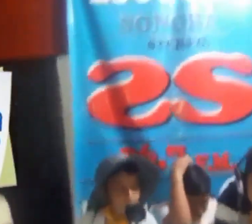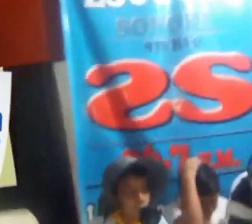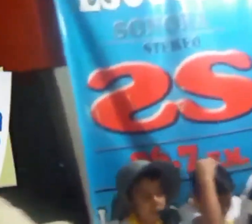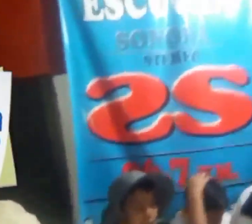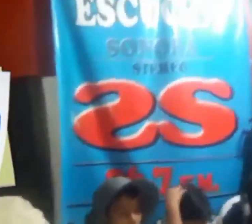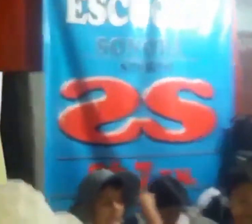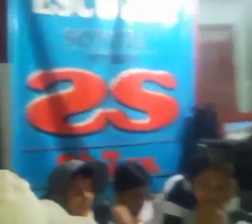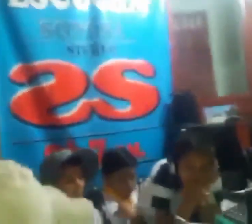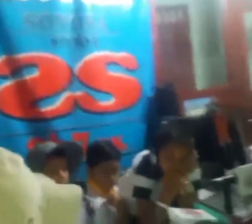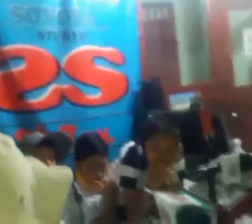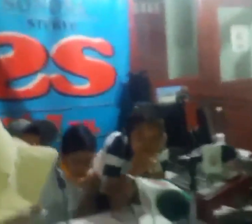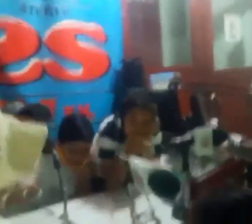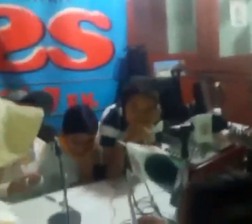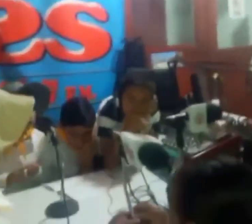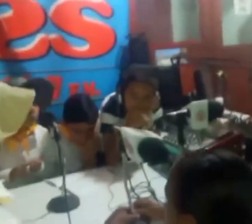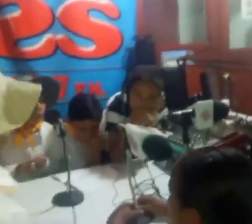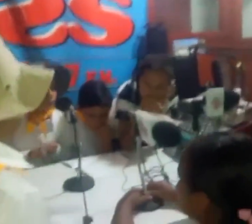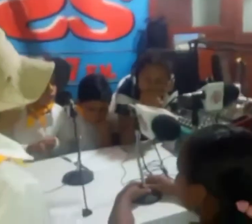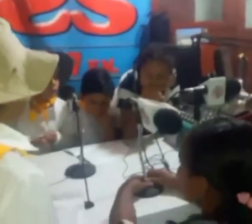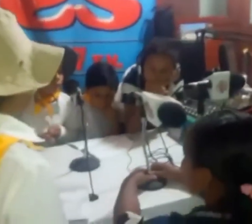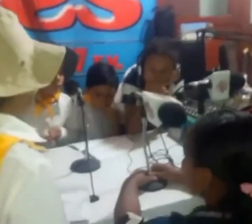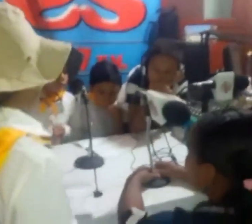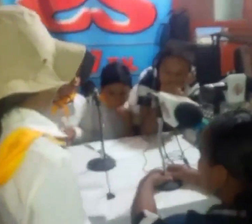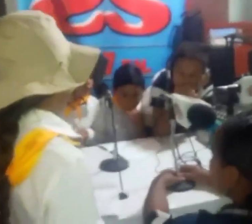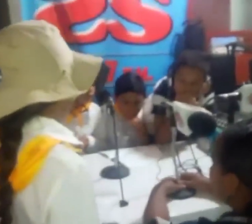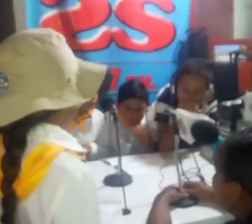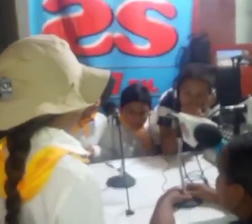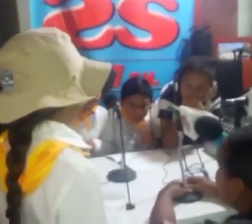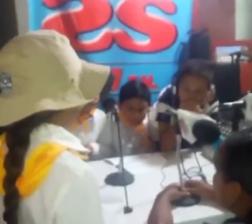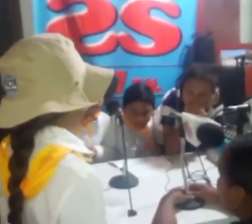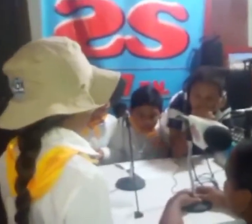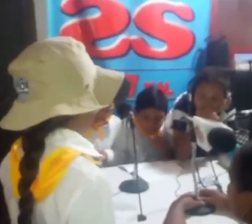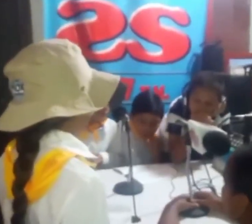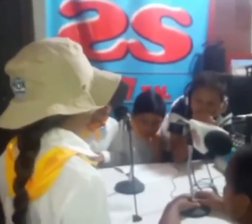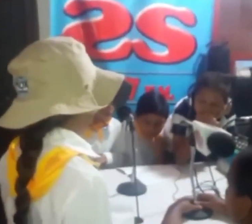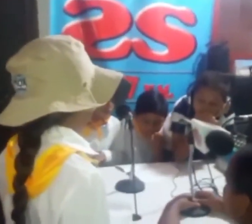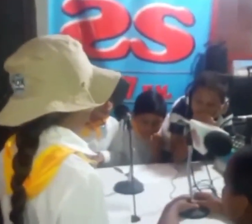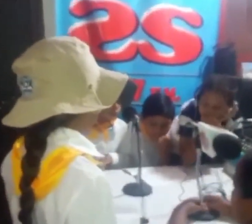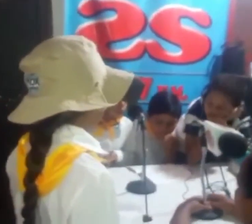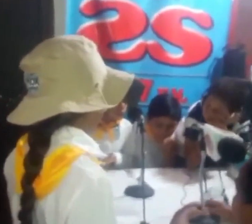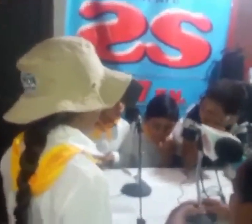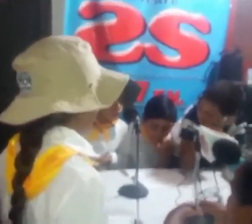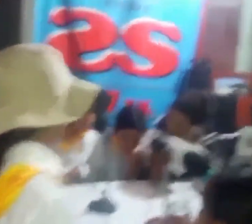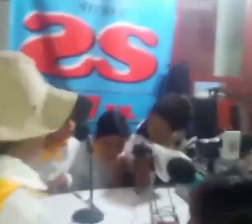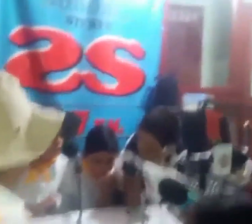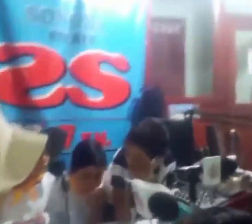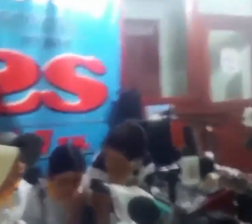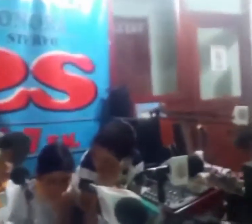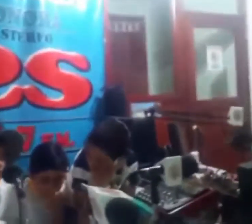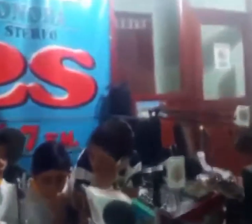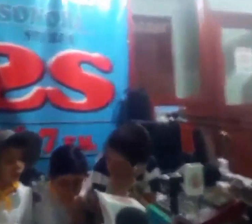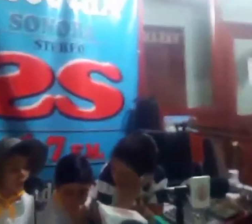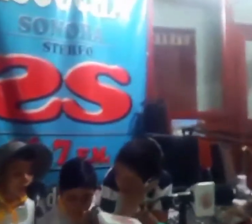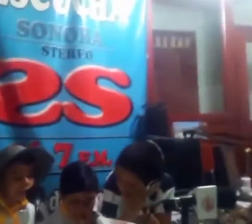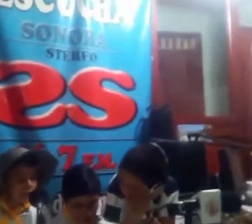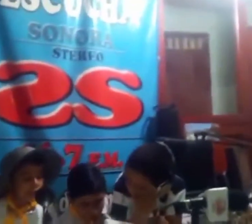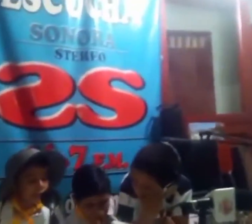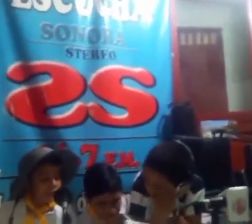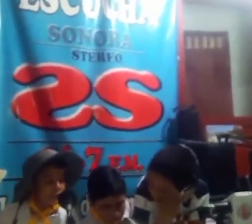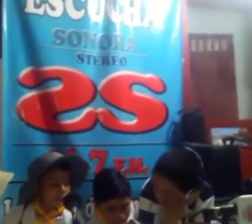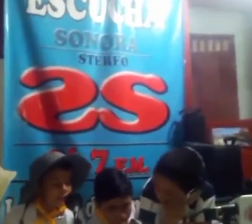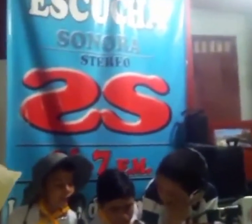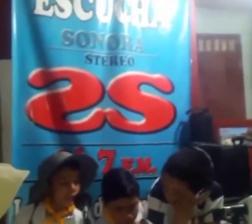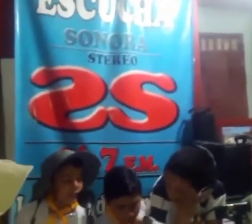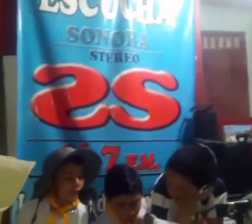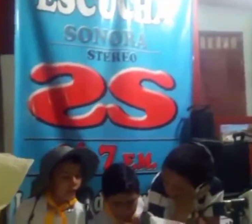son las tecnologías de la información y comunicación es el conjunto de información que nos